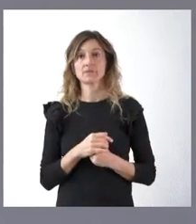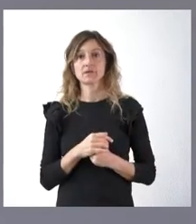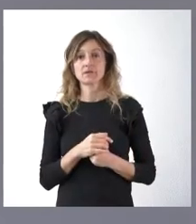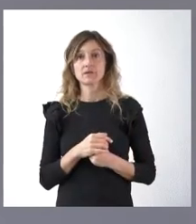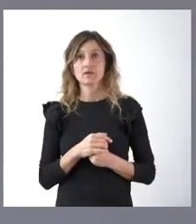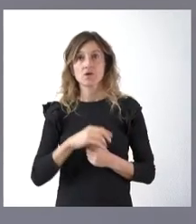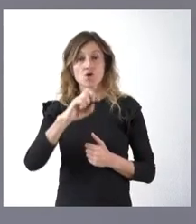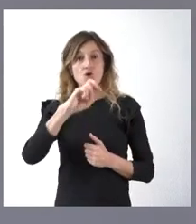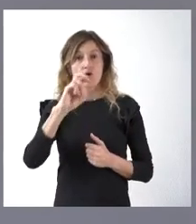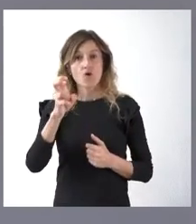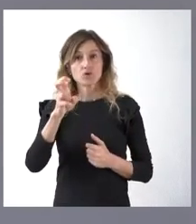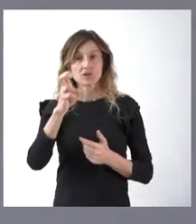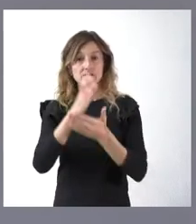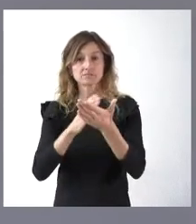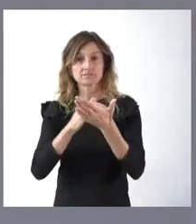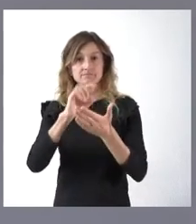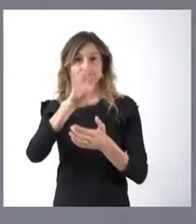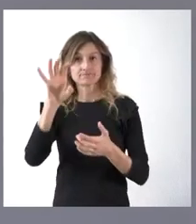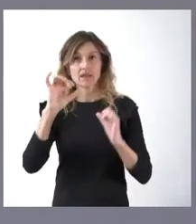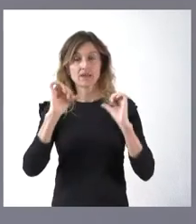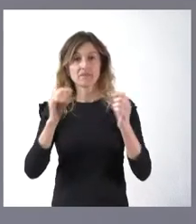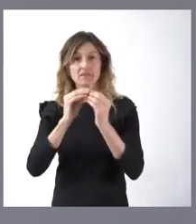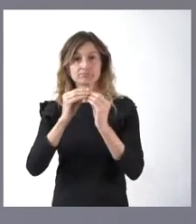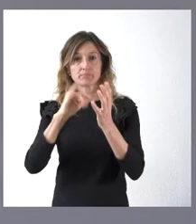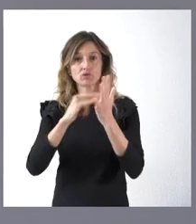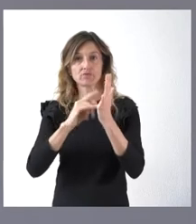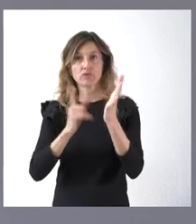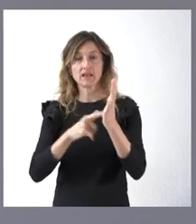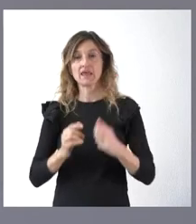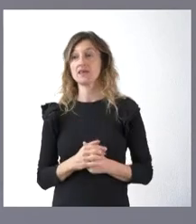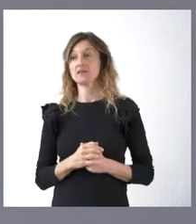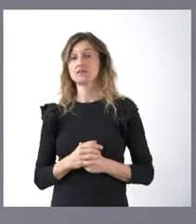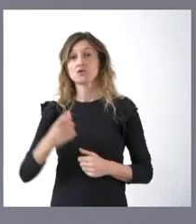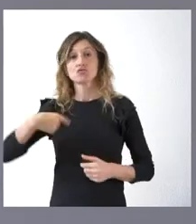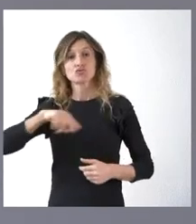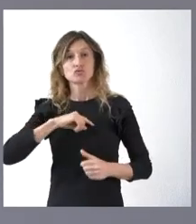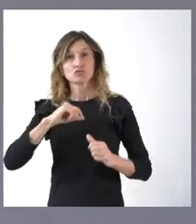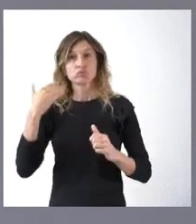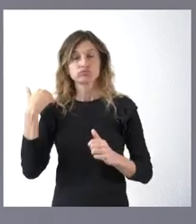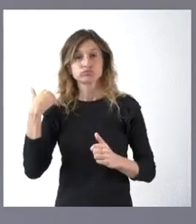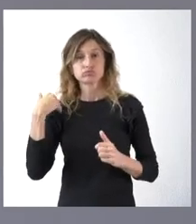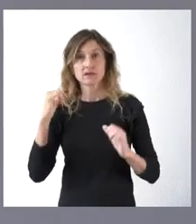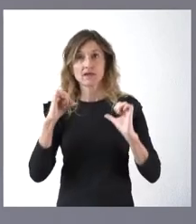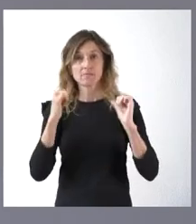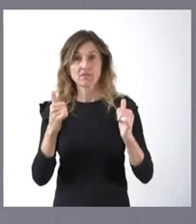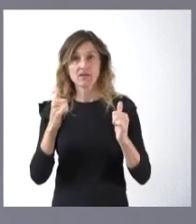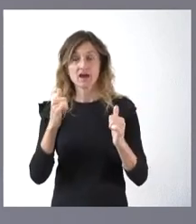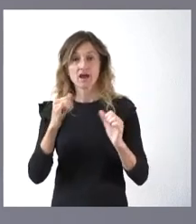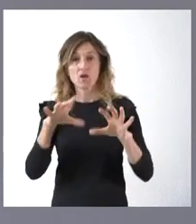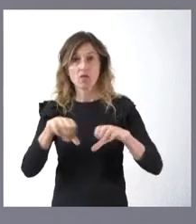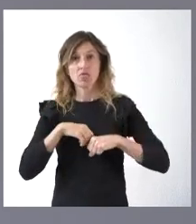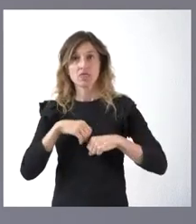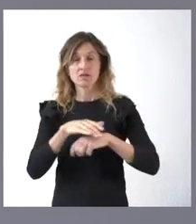seguramente comienzan ahora a elaborar el proyecto de ley nosotros el proyecto ley comenzamos a elaborar Cuando comenzó la legislatura y el presidente